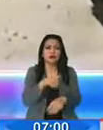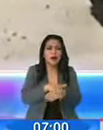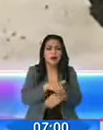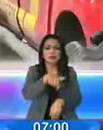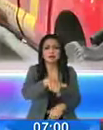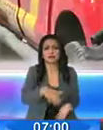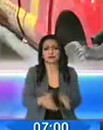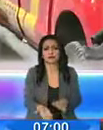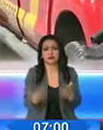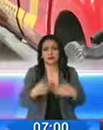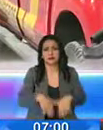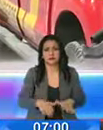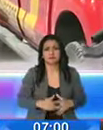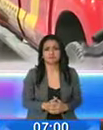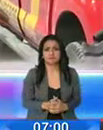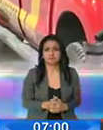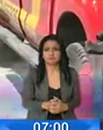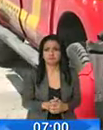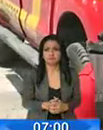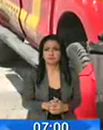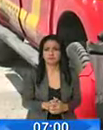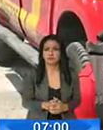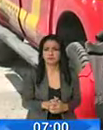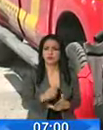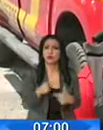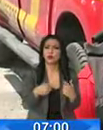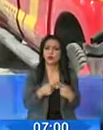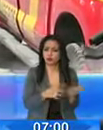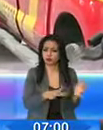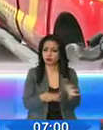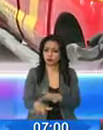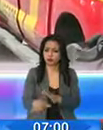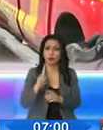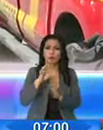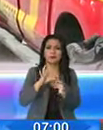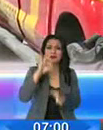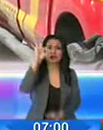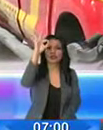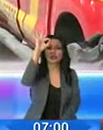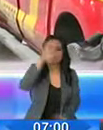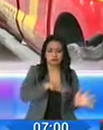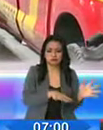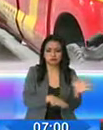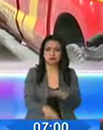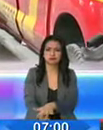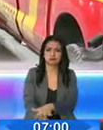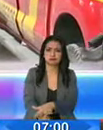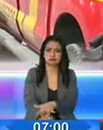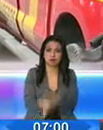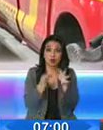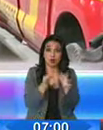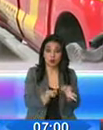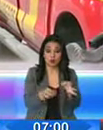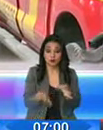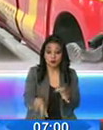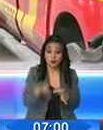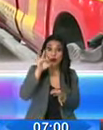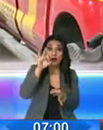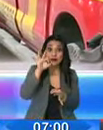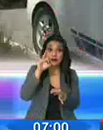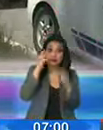mano. ¿Cuánto quedó él atrapado o tapado por esa tierra? 1 metro de altura, desde el momento que le localizamos su